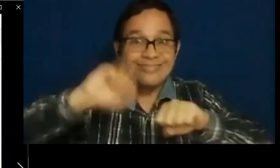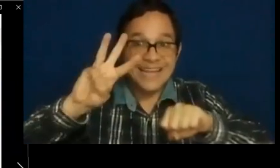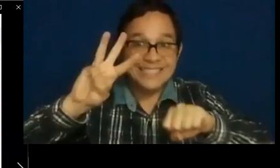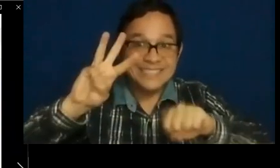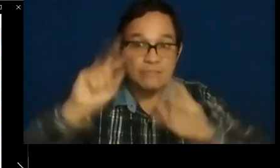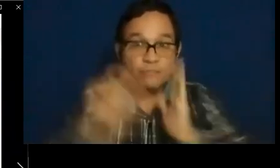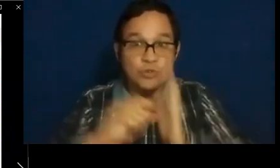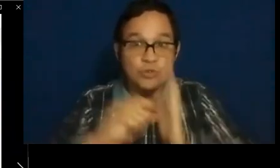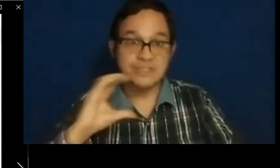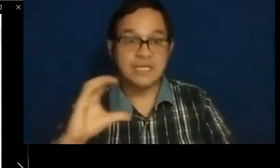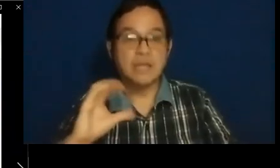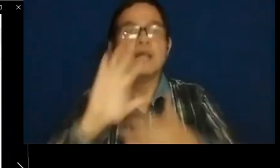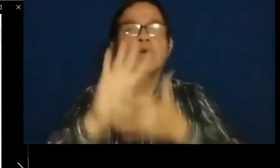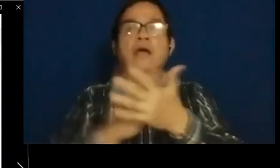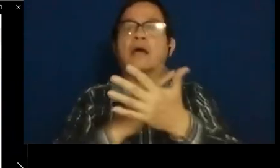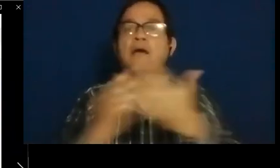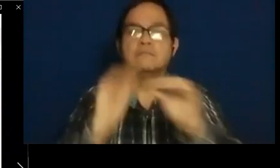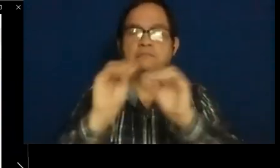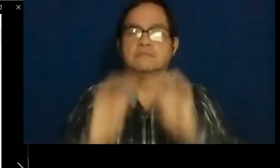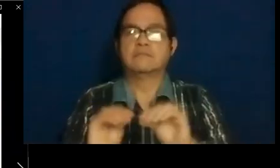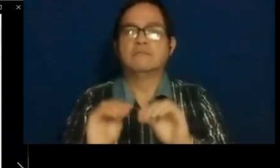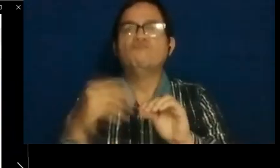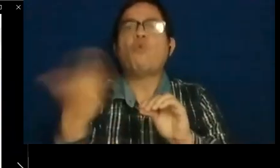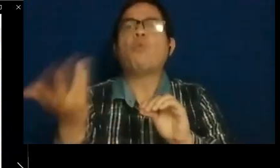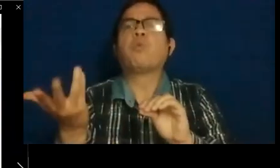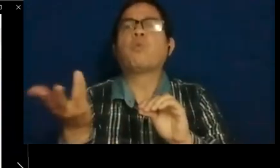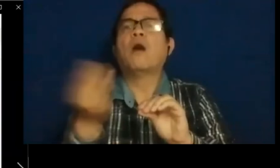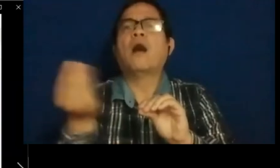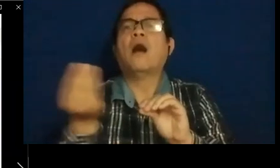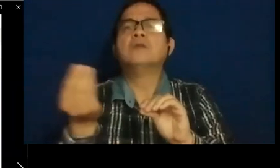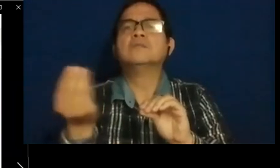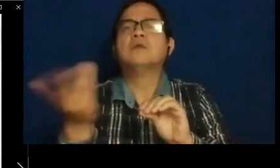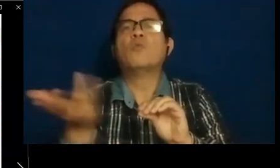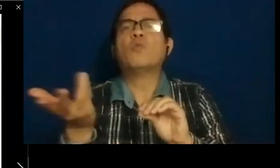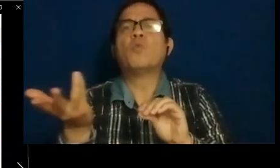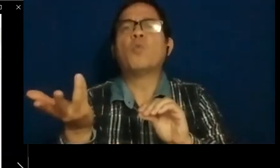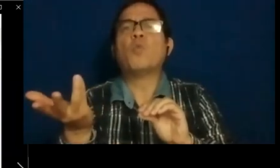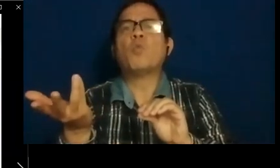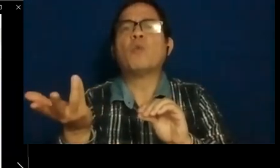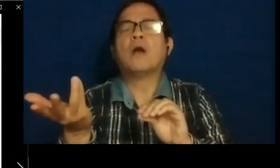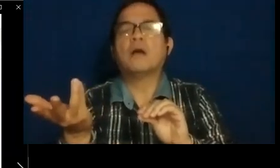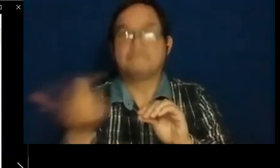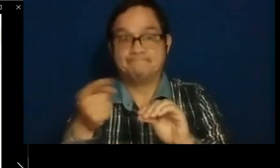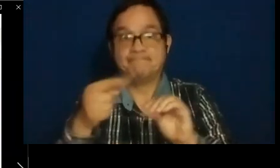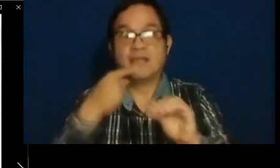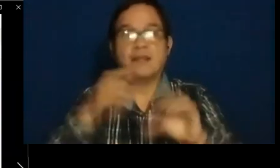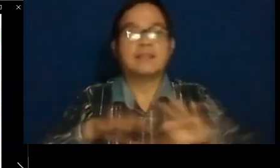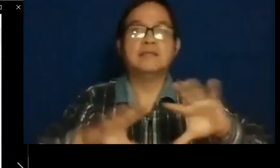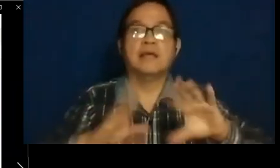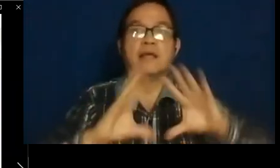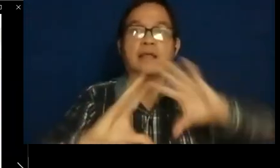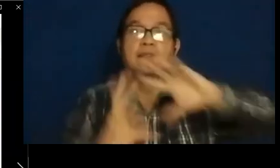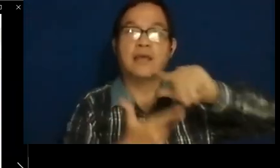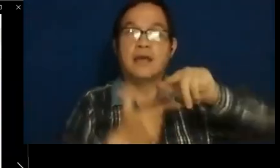hoy es llenar esta tabla. ¿Cómo vamos a llenar esta tabla? Entonces, aquí les dicen los escenarios, Tierra, Luna,